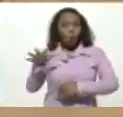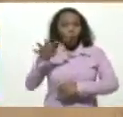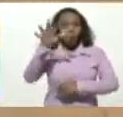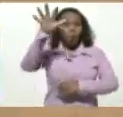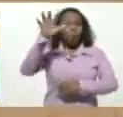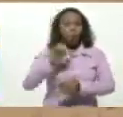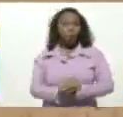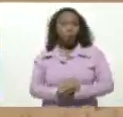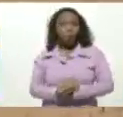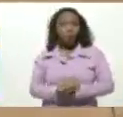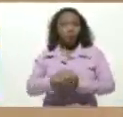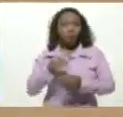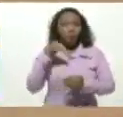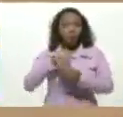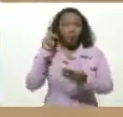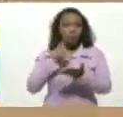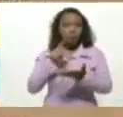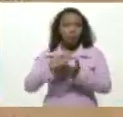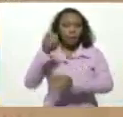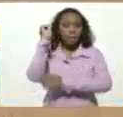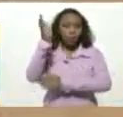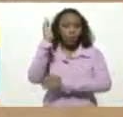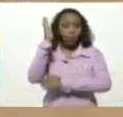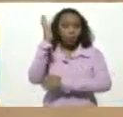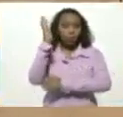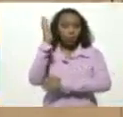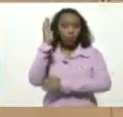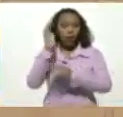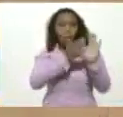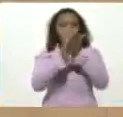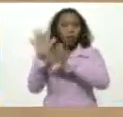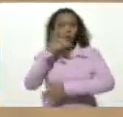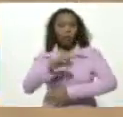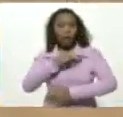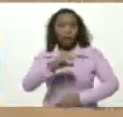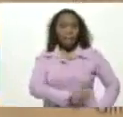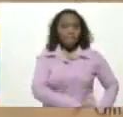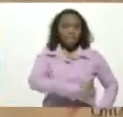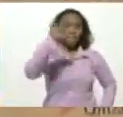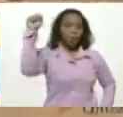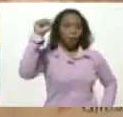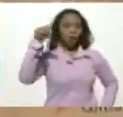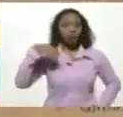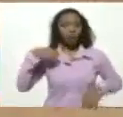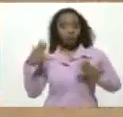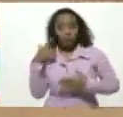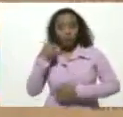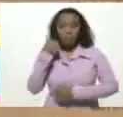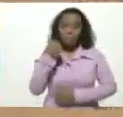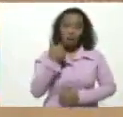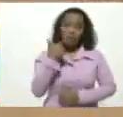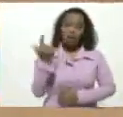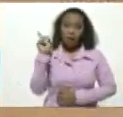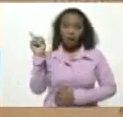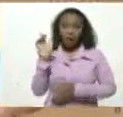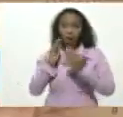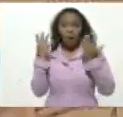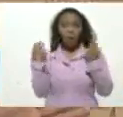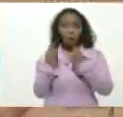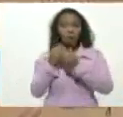Repano y miembro parlamentario de la Comuna Socialista de Libertadores, que, como bien lo dijo mi compañero,